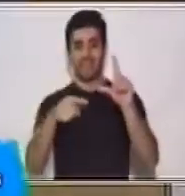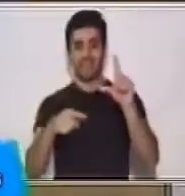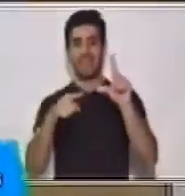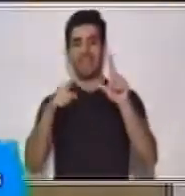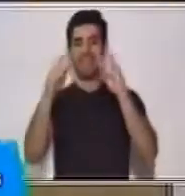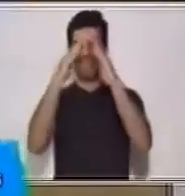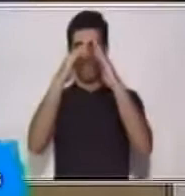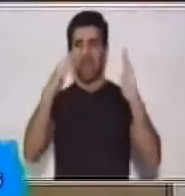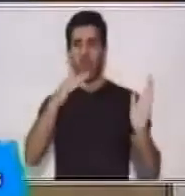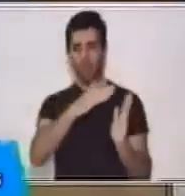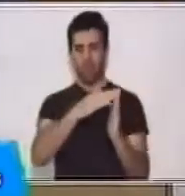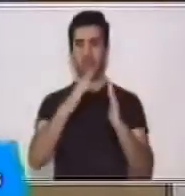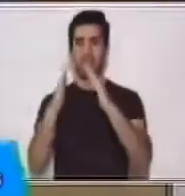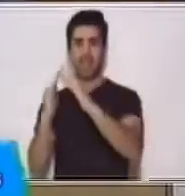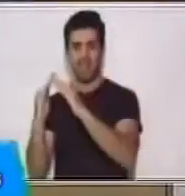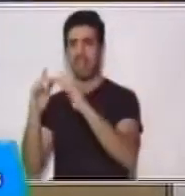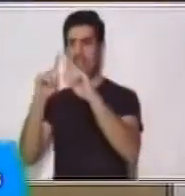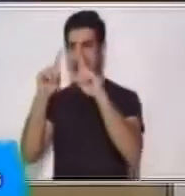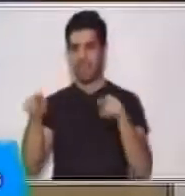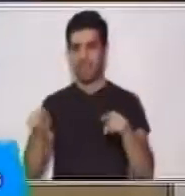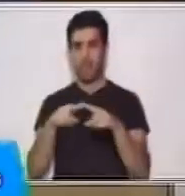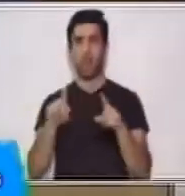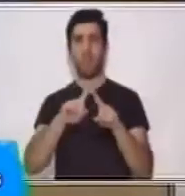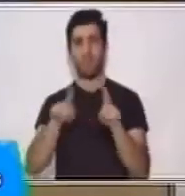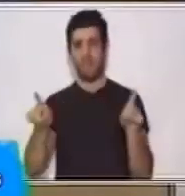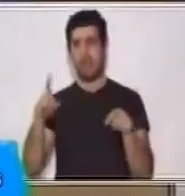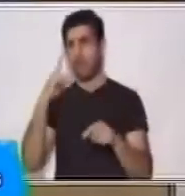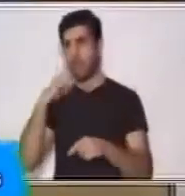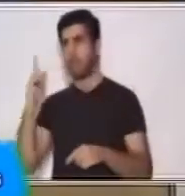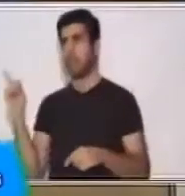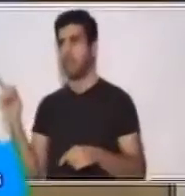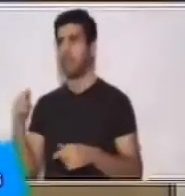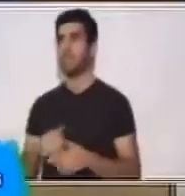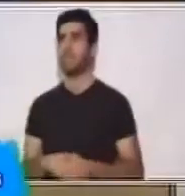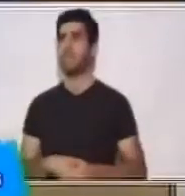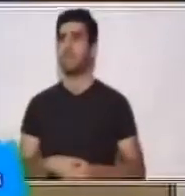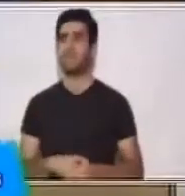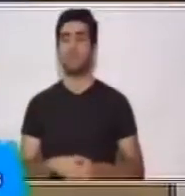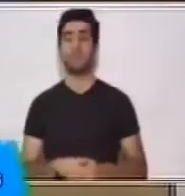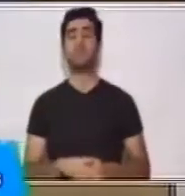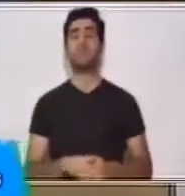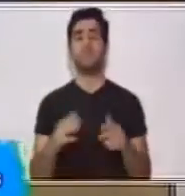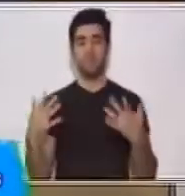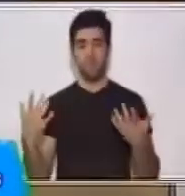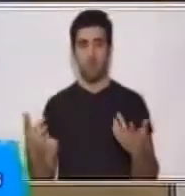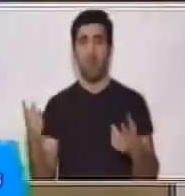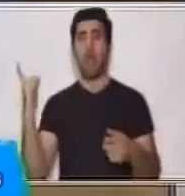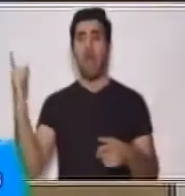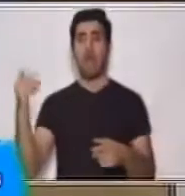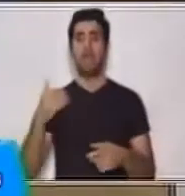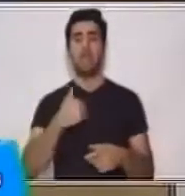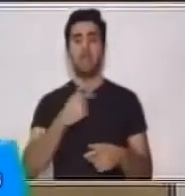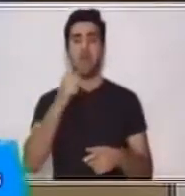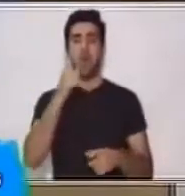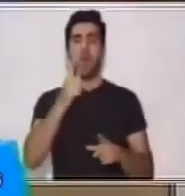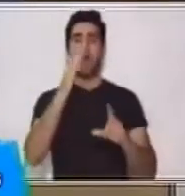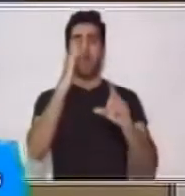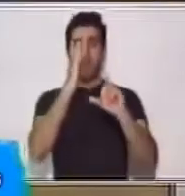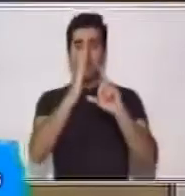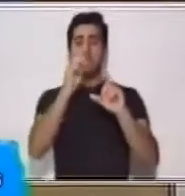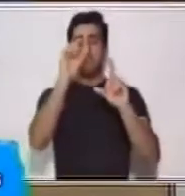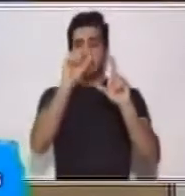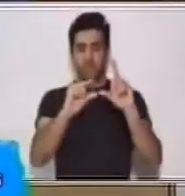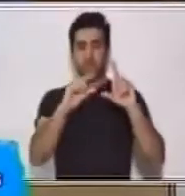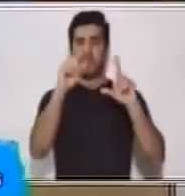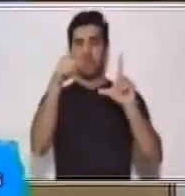¿verdad? Y todos tienen una característica en común, que los 3 tienen un ángulo recto, que todos son